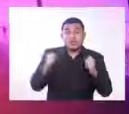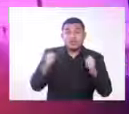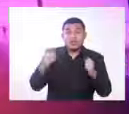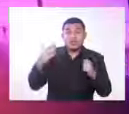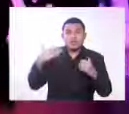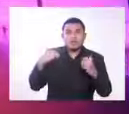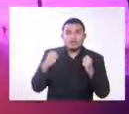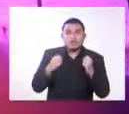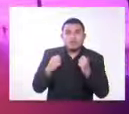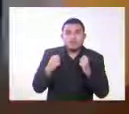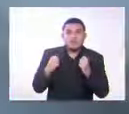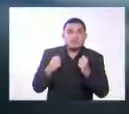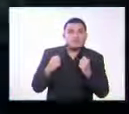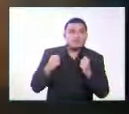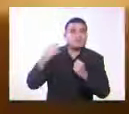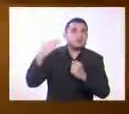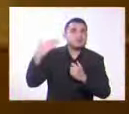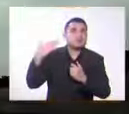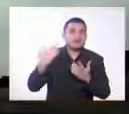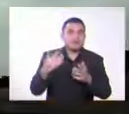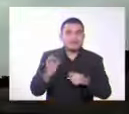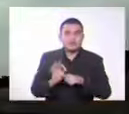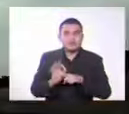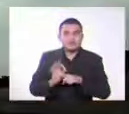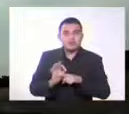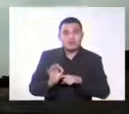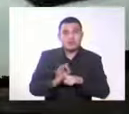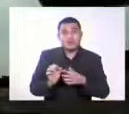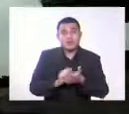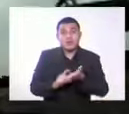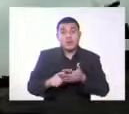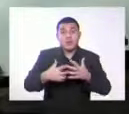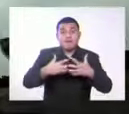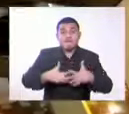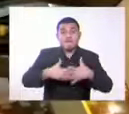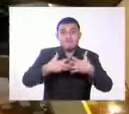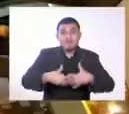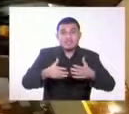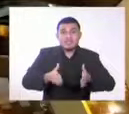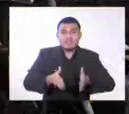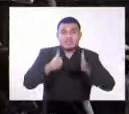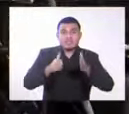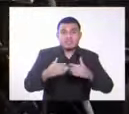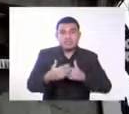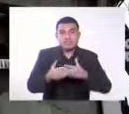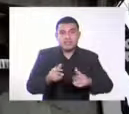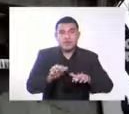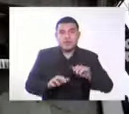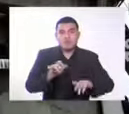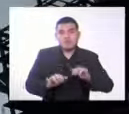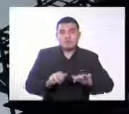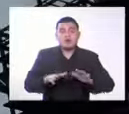lugares fríos, el funcionamiento de las escuelas, fábricas y edificios de oficinas, también para